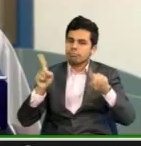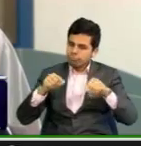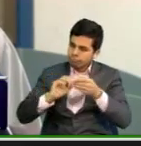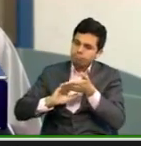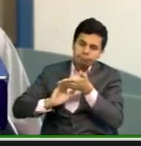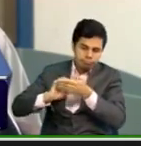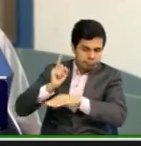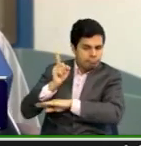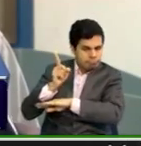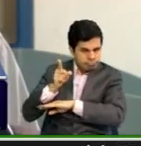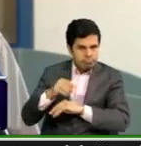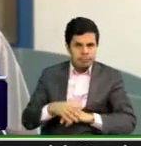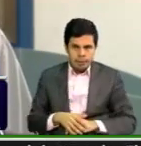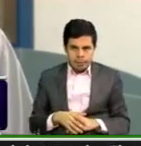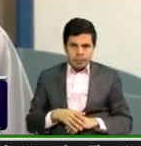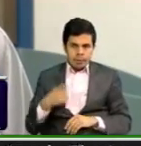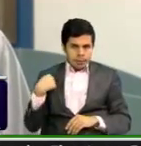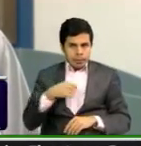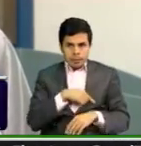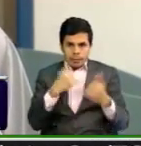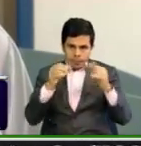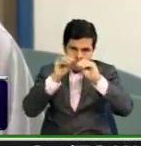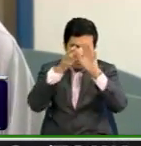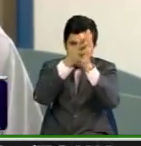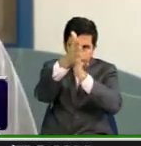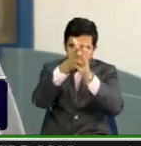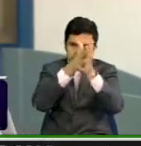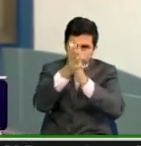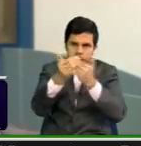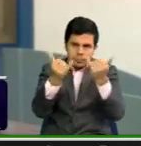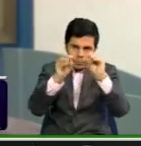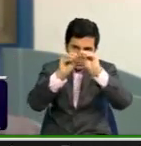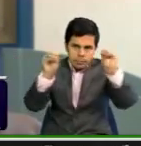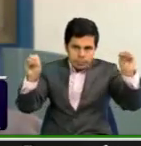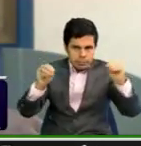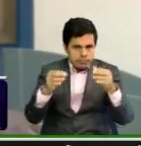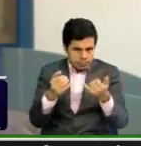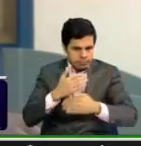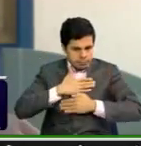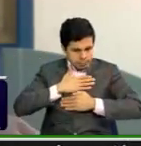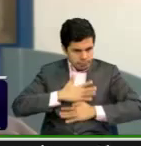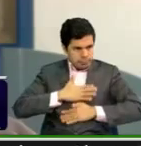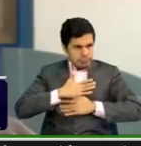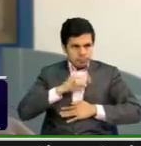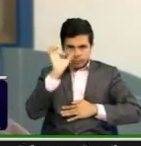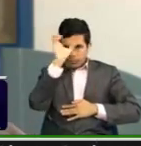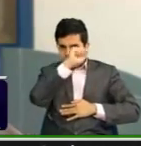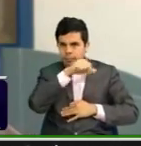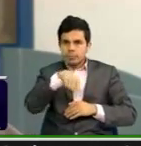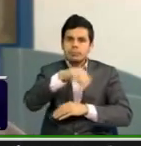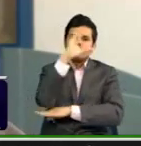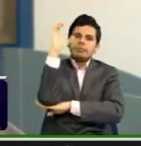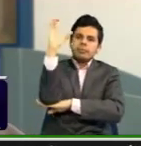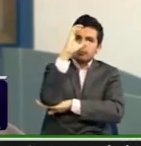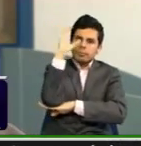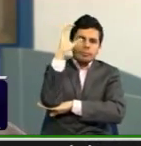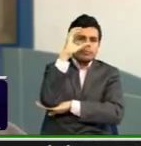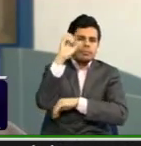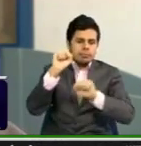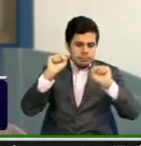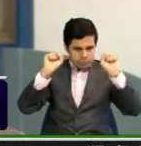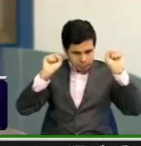parte digamos de optimismo el que estoy ofreciendo que es aquí en este momento colombia puede